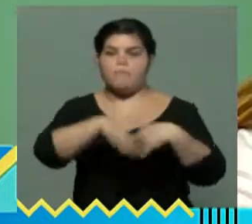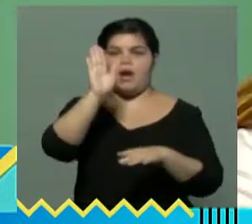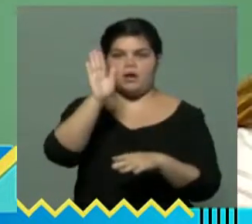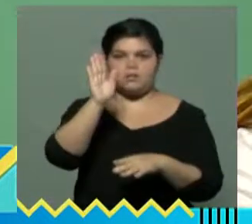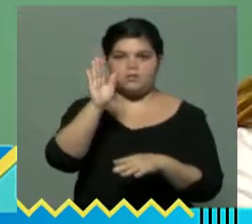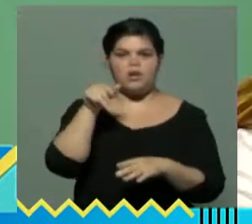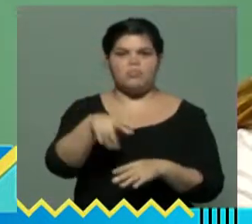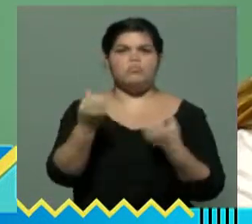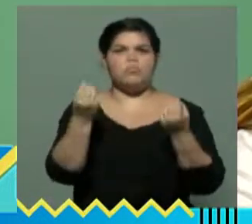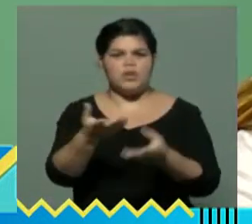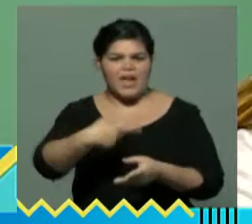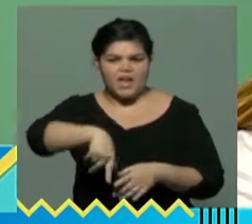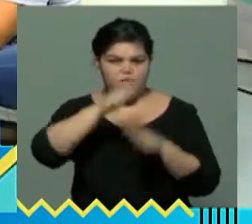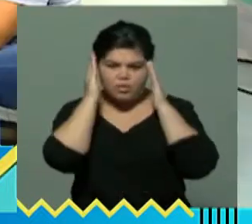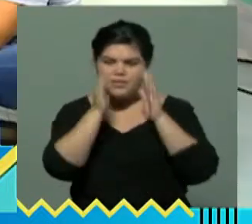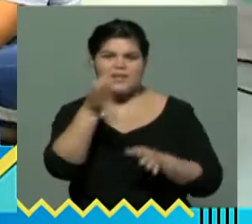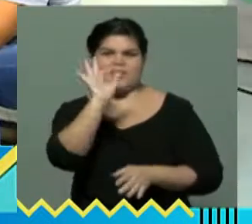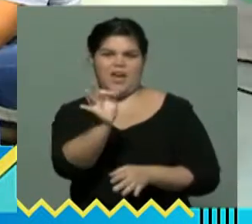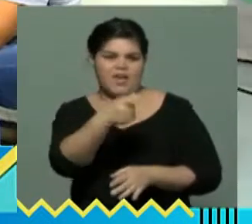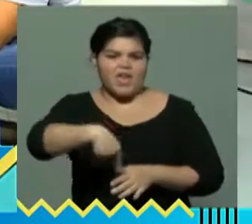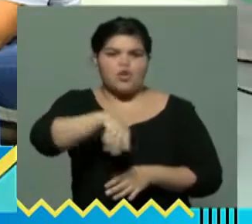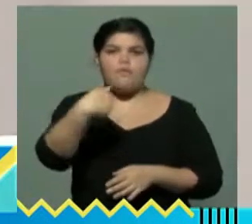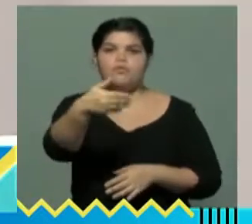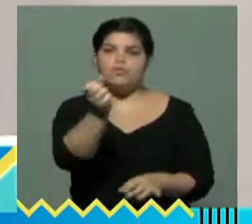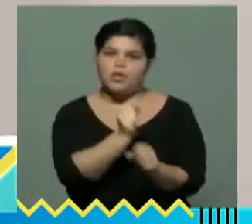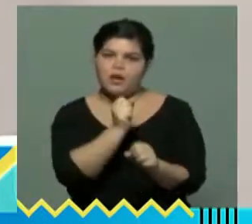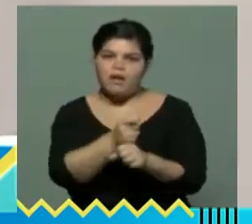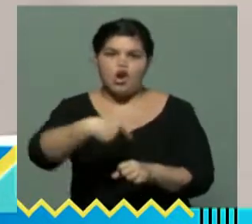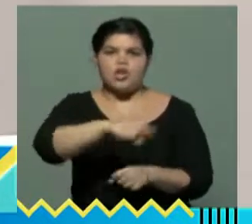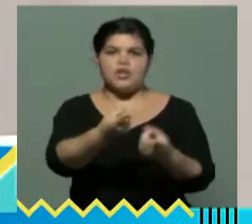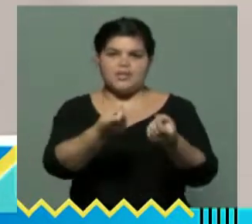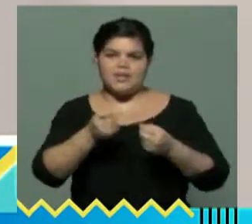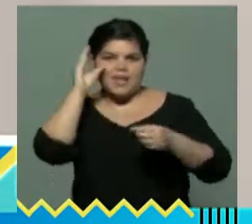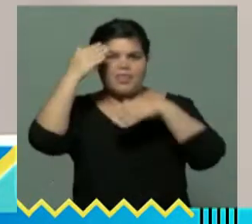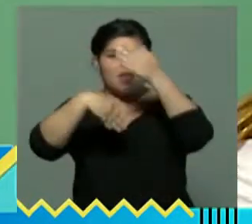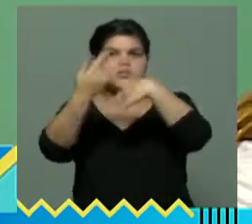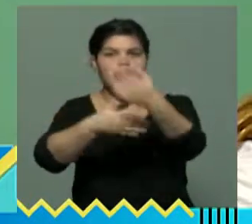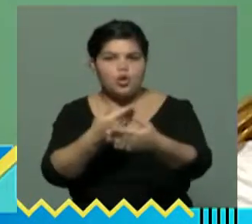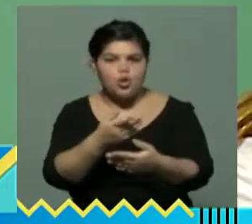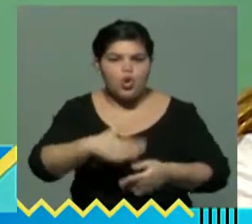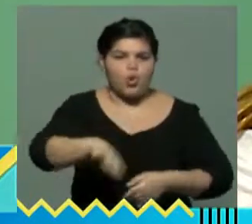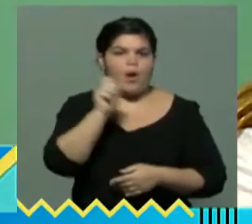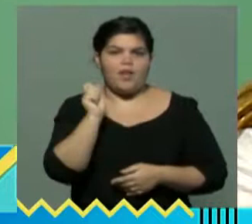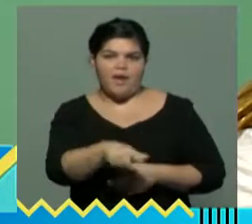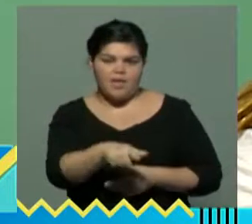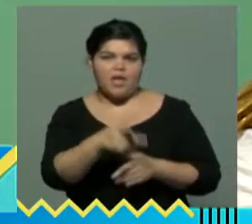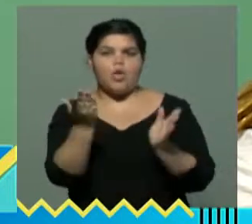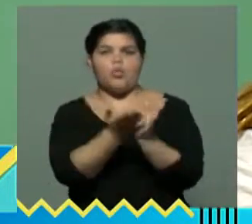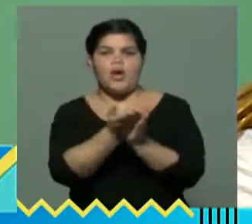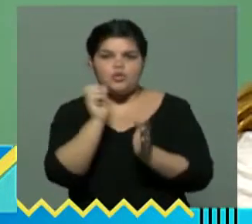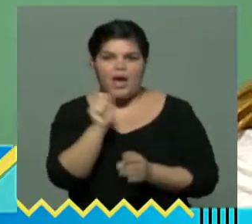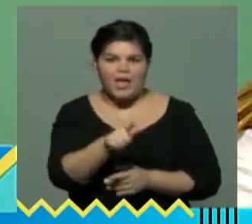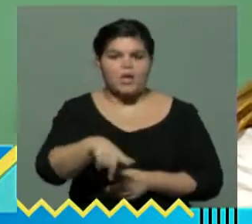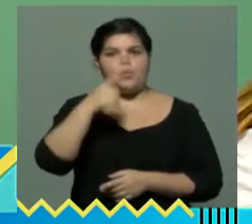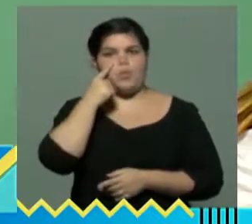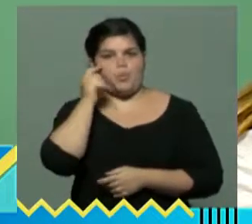porque se los asumió como trabajadores que necesitaban desarrollarse en su lugar, en su educación, en el lugar en donde ellos